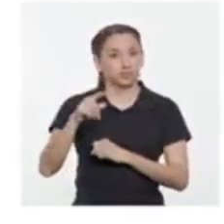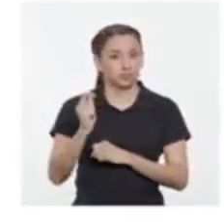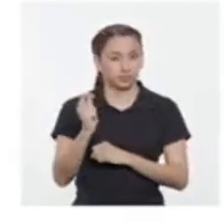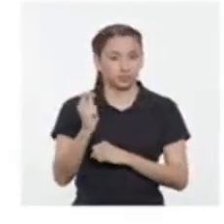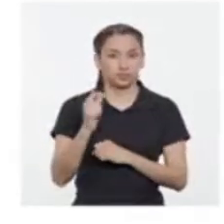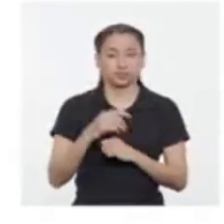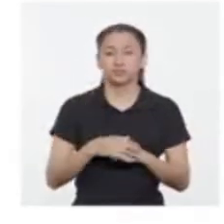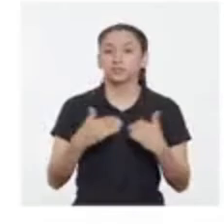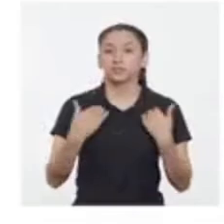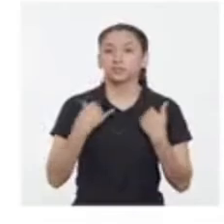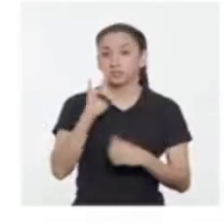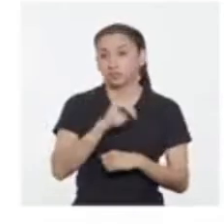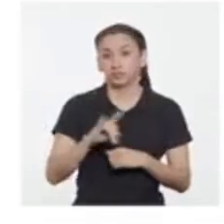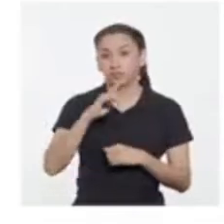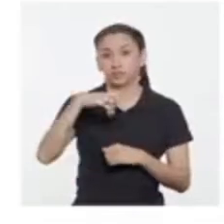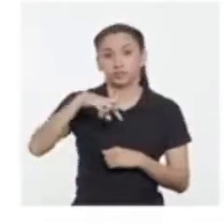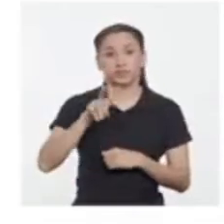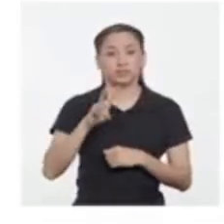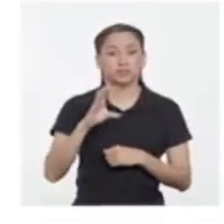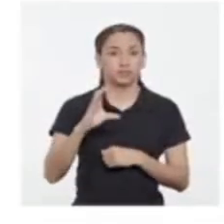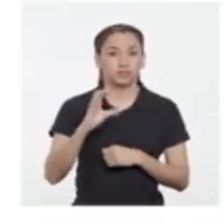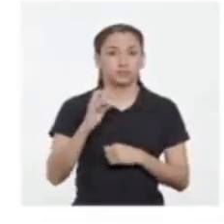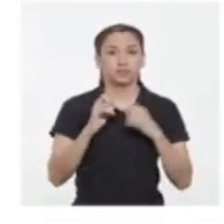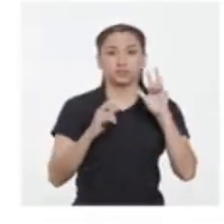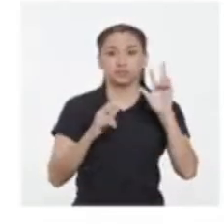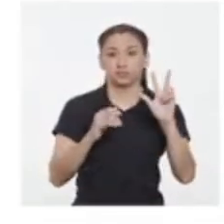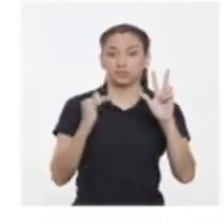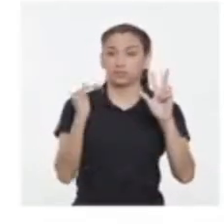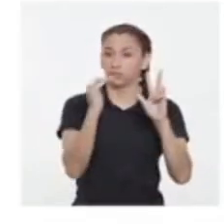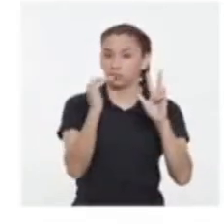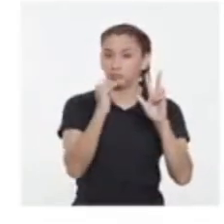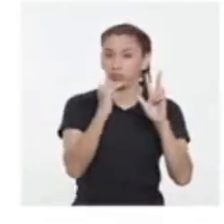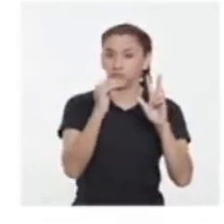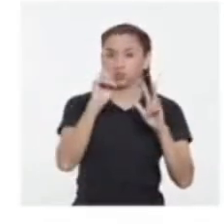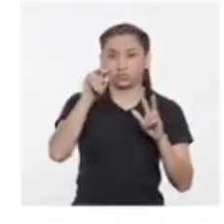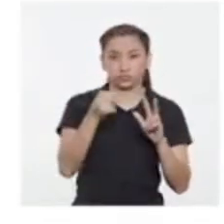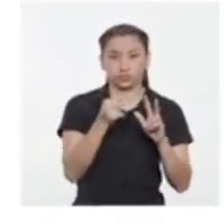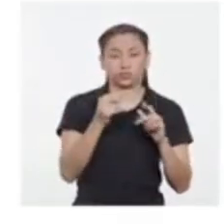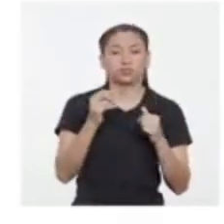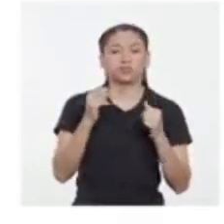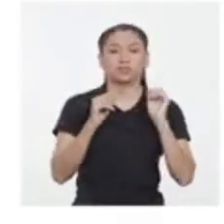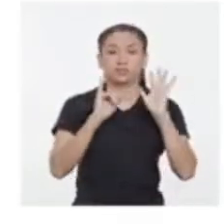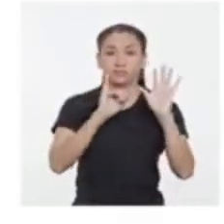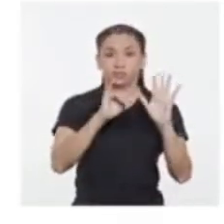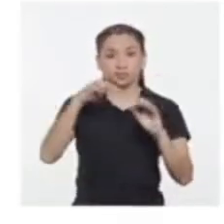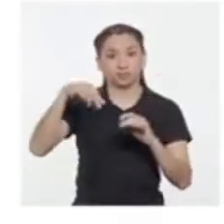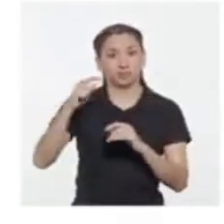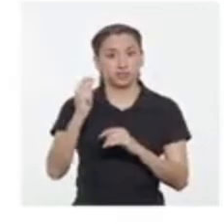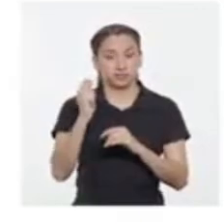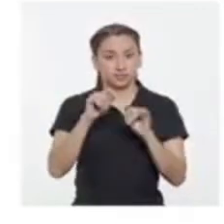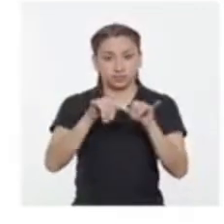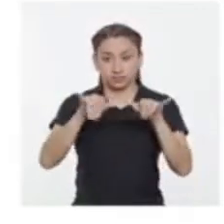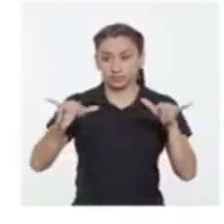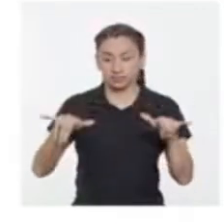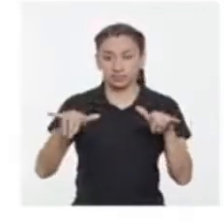7,85 metros. Se deben utilizar tubos de PVC de 3/4 de pulgada y de 6 metros de largo.